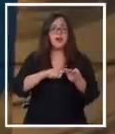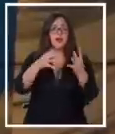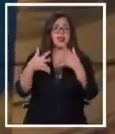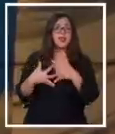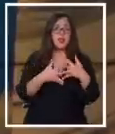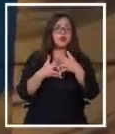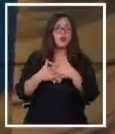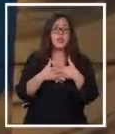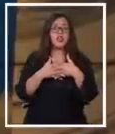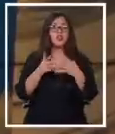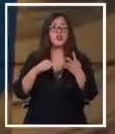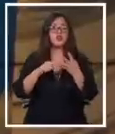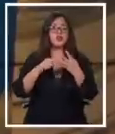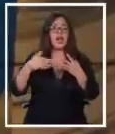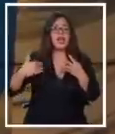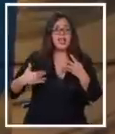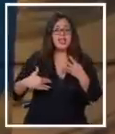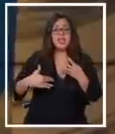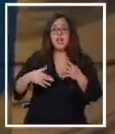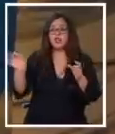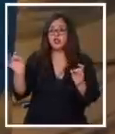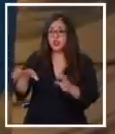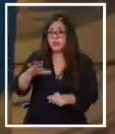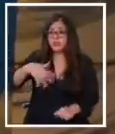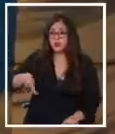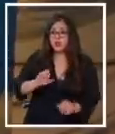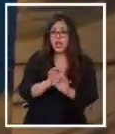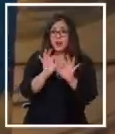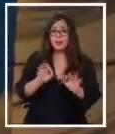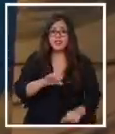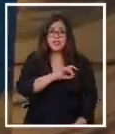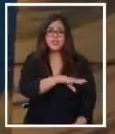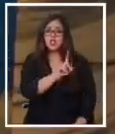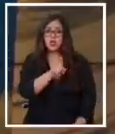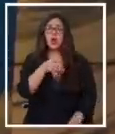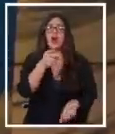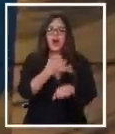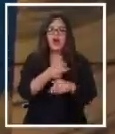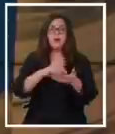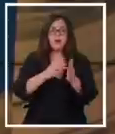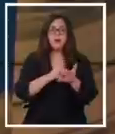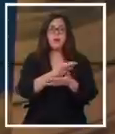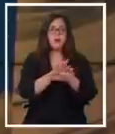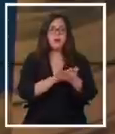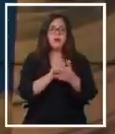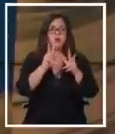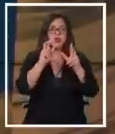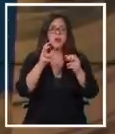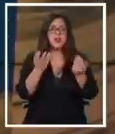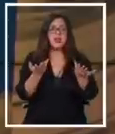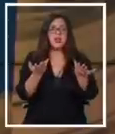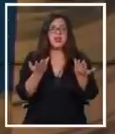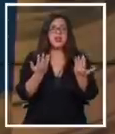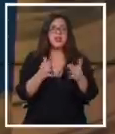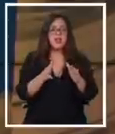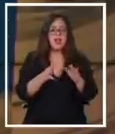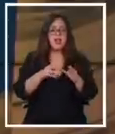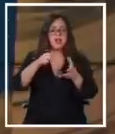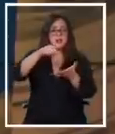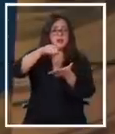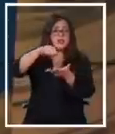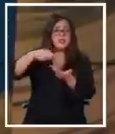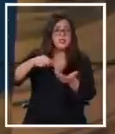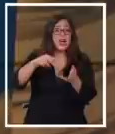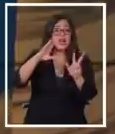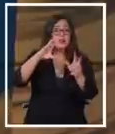sea esto no es una situación exclusiva de chile tenemos un problema de abastecimiento por ejemplo en materia de fertilizantes para la agricultura lo que va